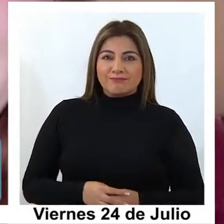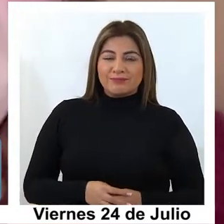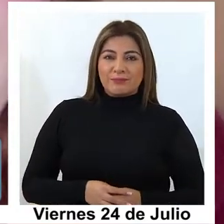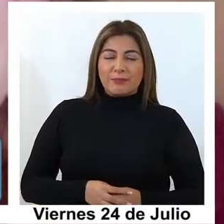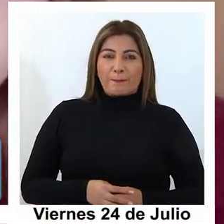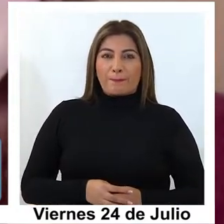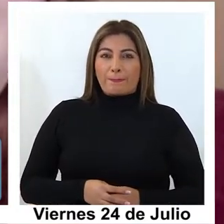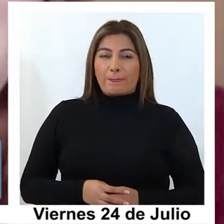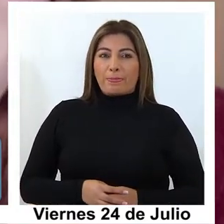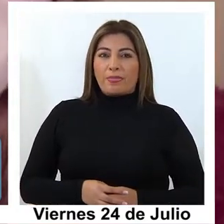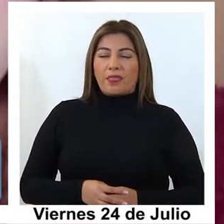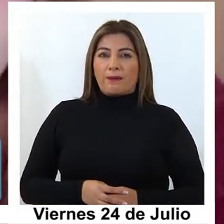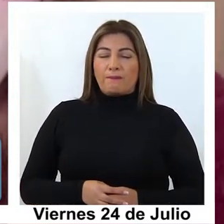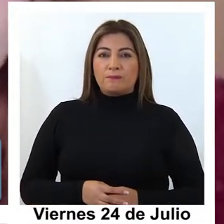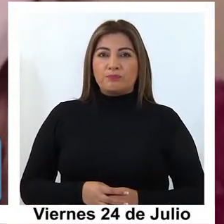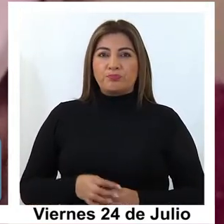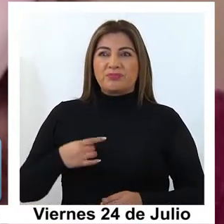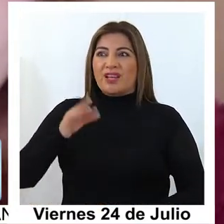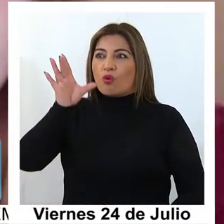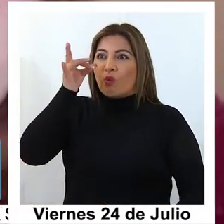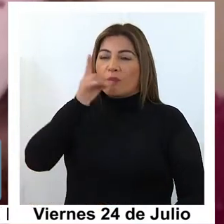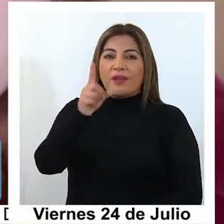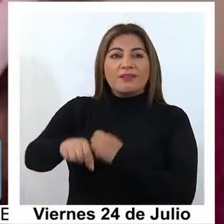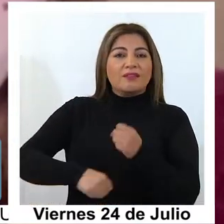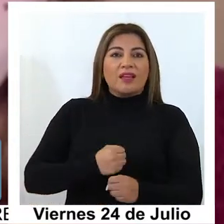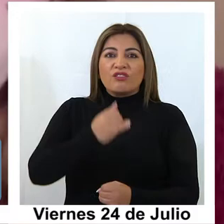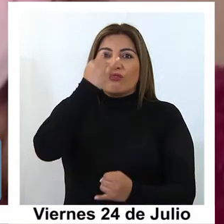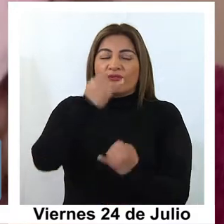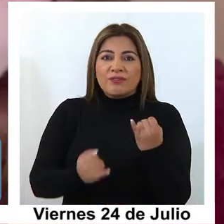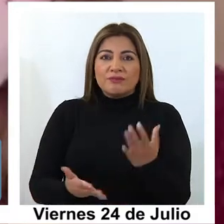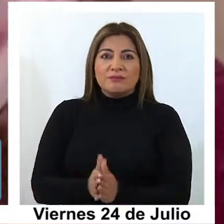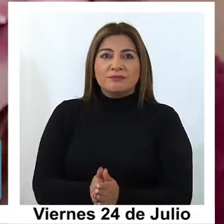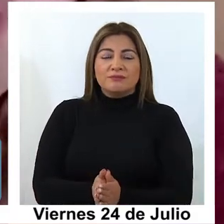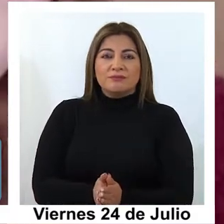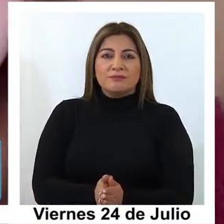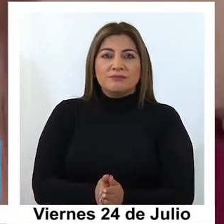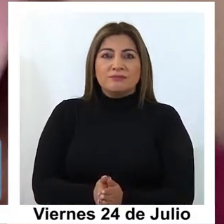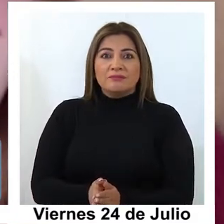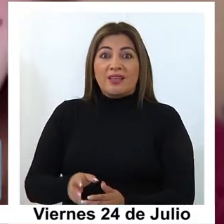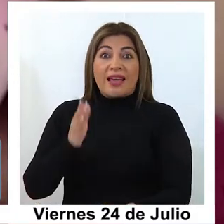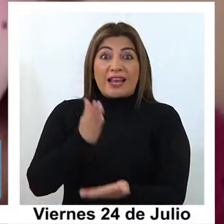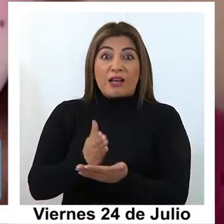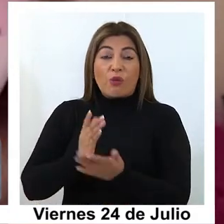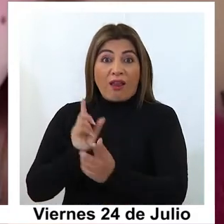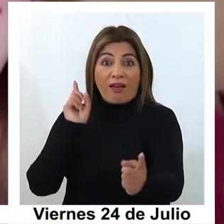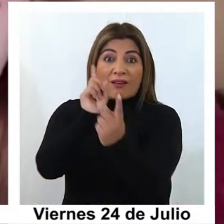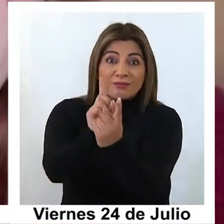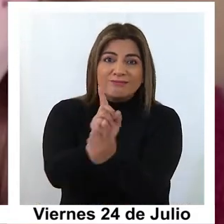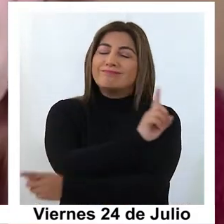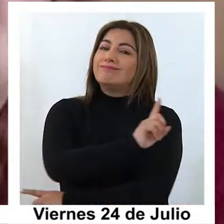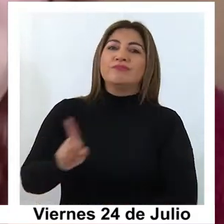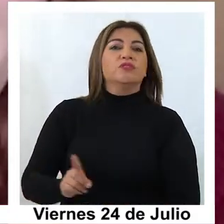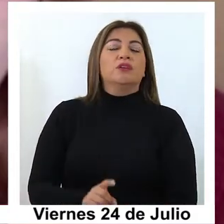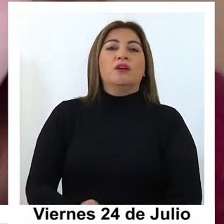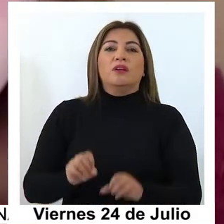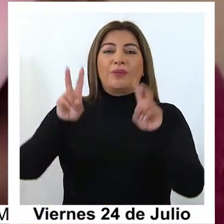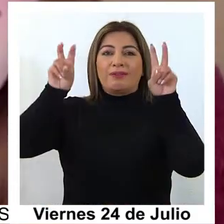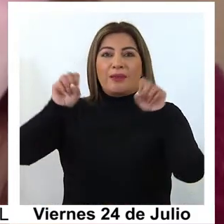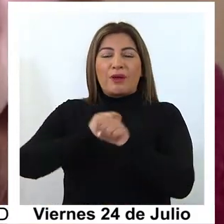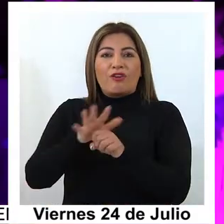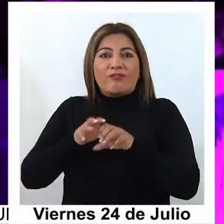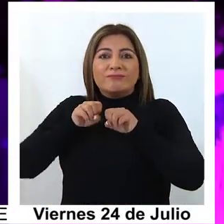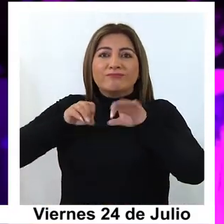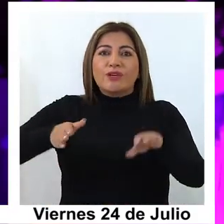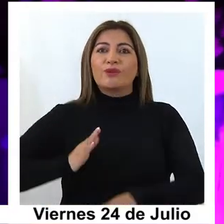asimilar que nuestro año va a terminar de forma no presencial, que la pandemia va a